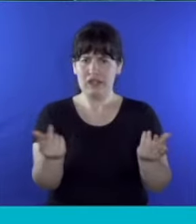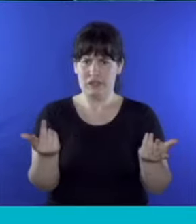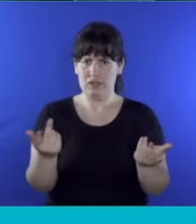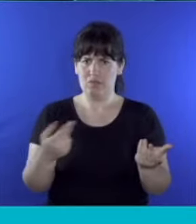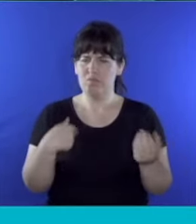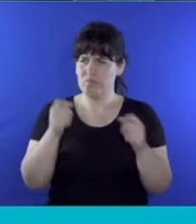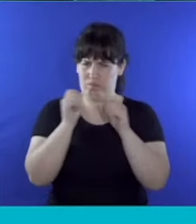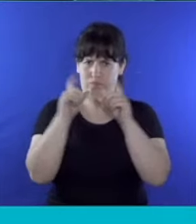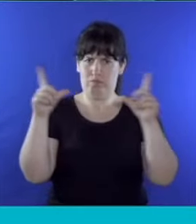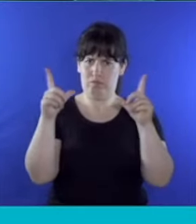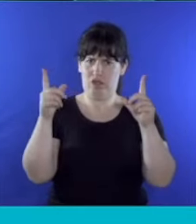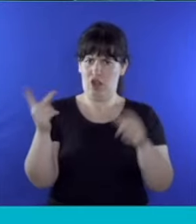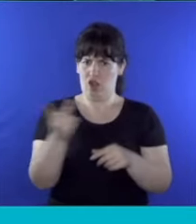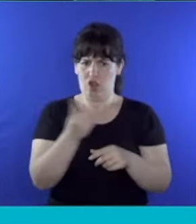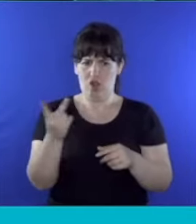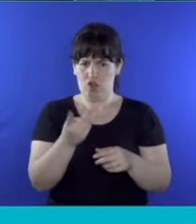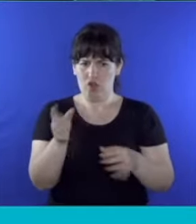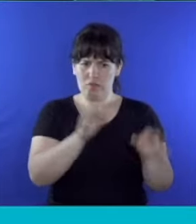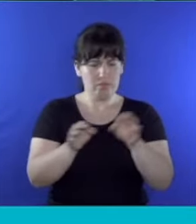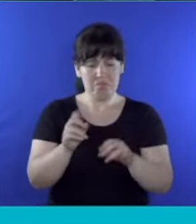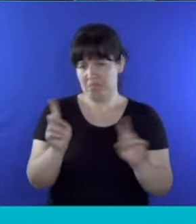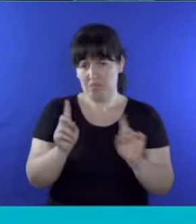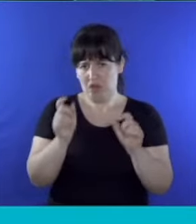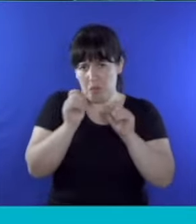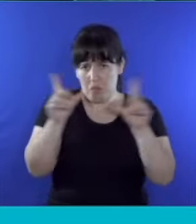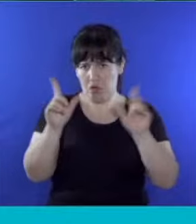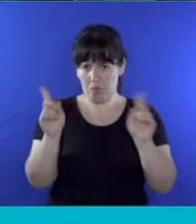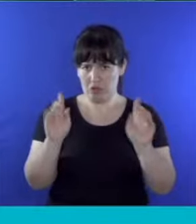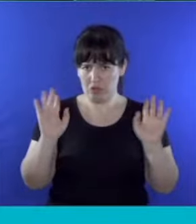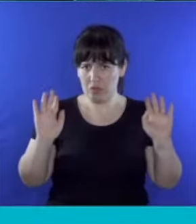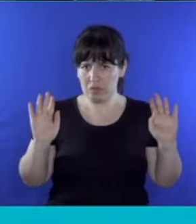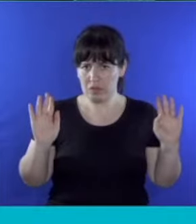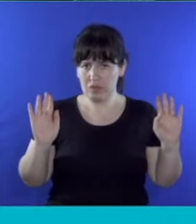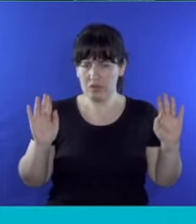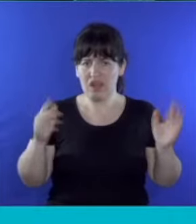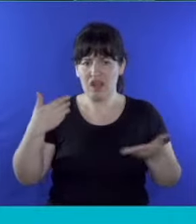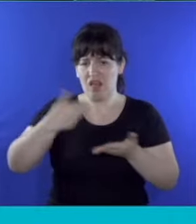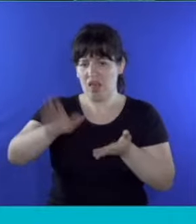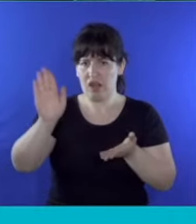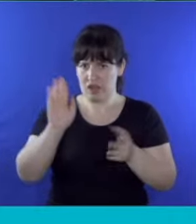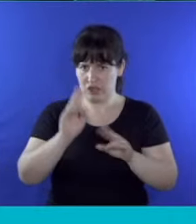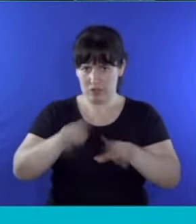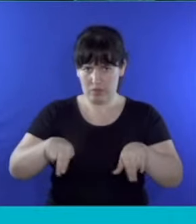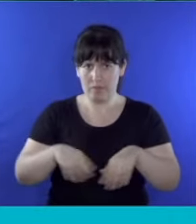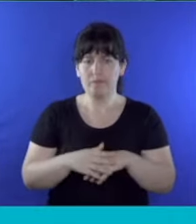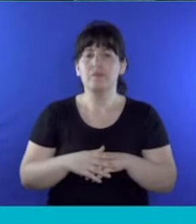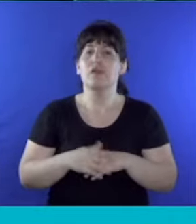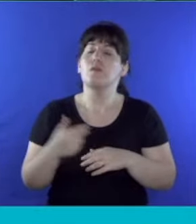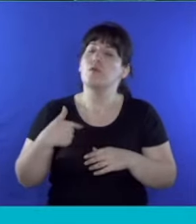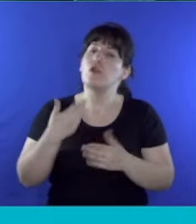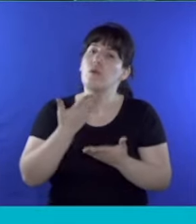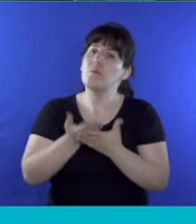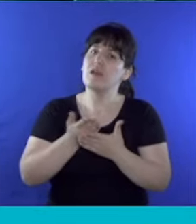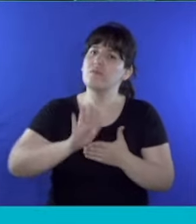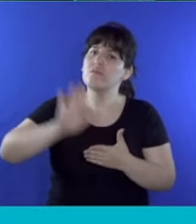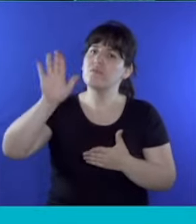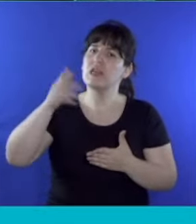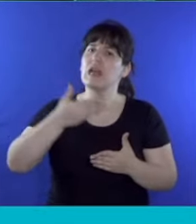ambos proyectos? No nos sorprende. Lo que sí no deja de resultarme paradójico, y por eso pedí la palabra,